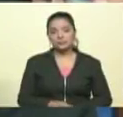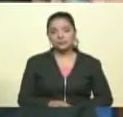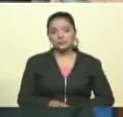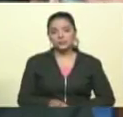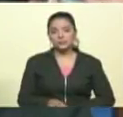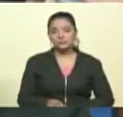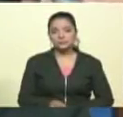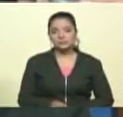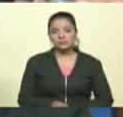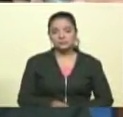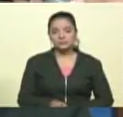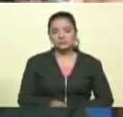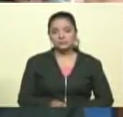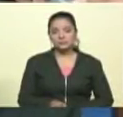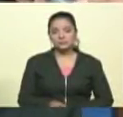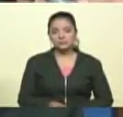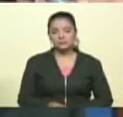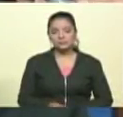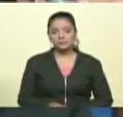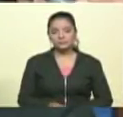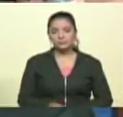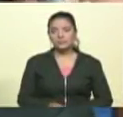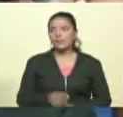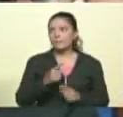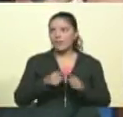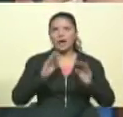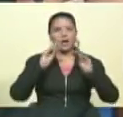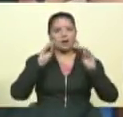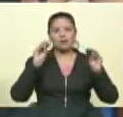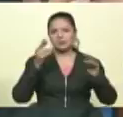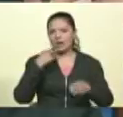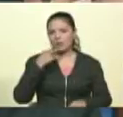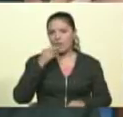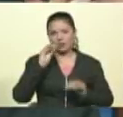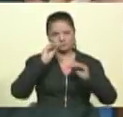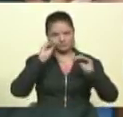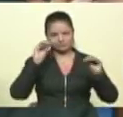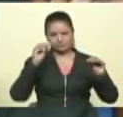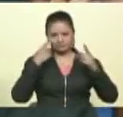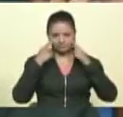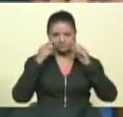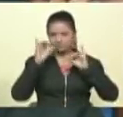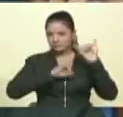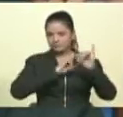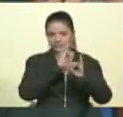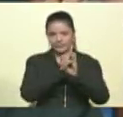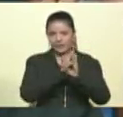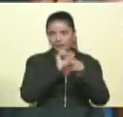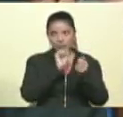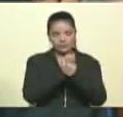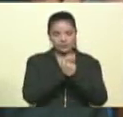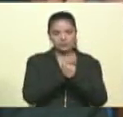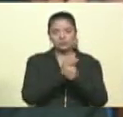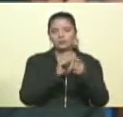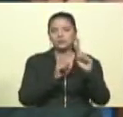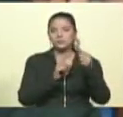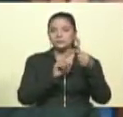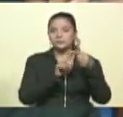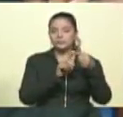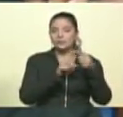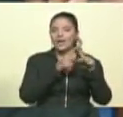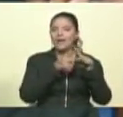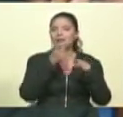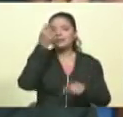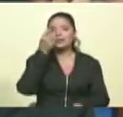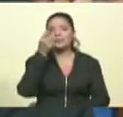trama están varias alertas rojas. Una de ellas, pudiera decir, recae sobre el